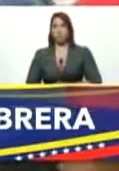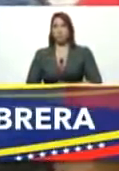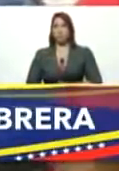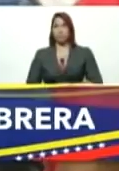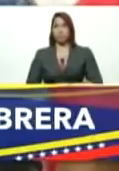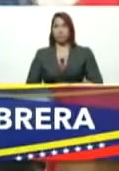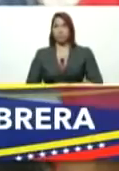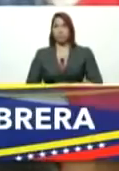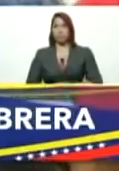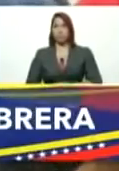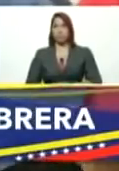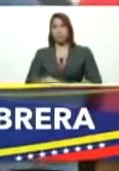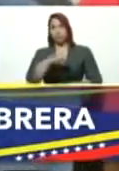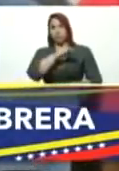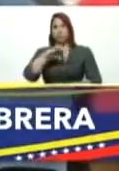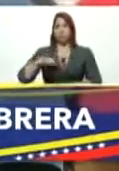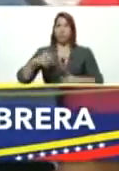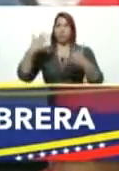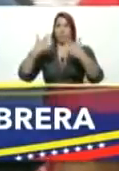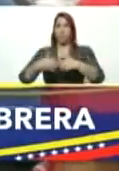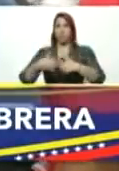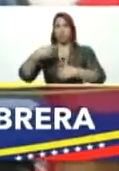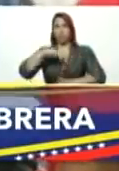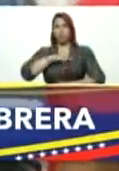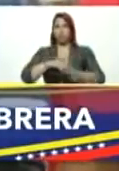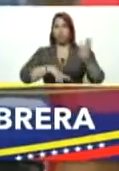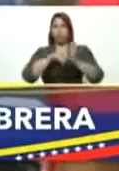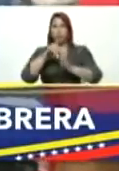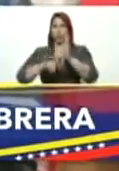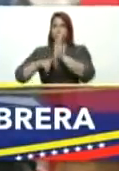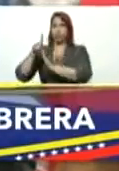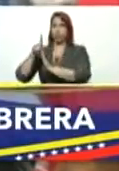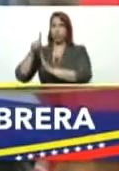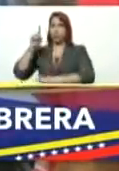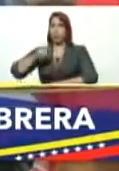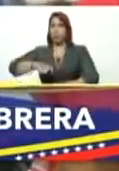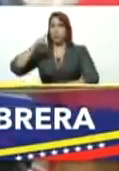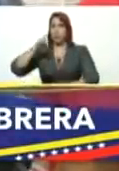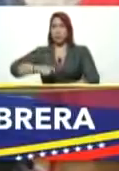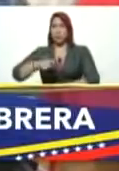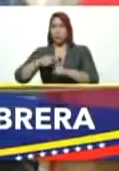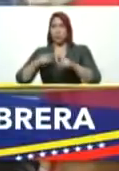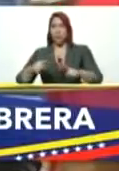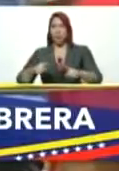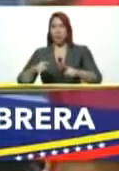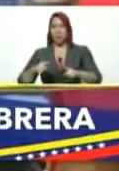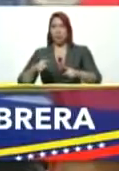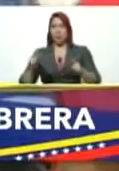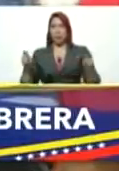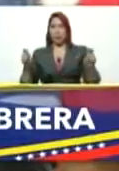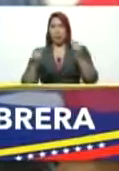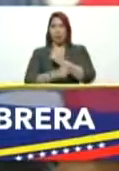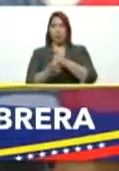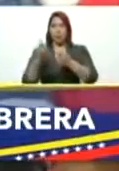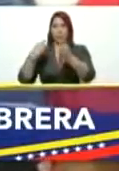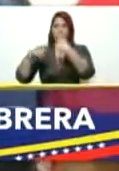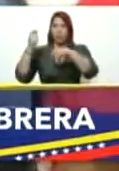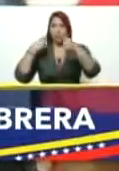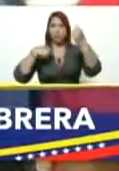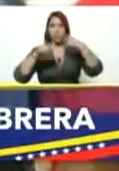presidente somos una industria que hemos desarrollado lo necesario para la sustitución de importaciones